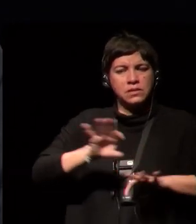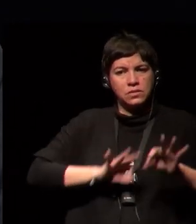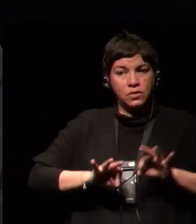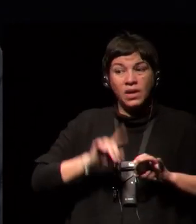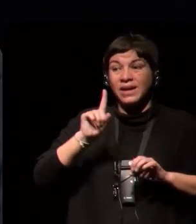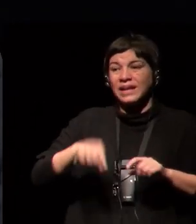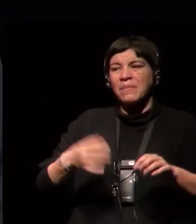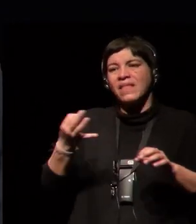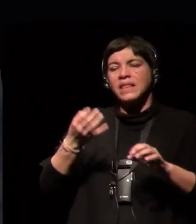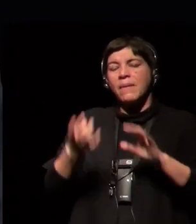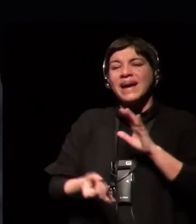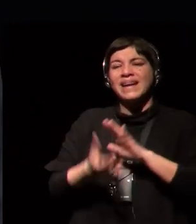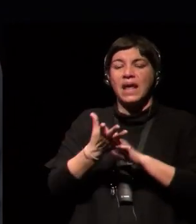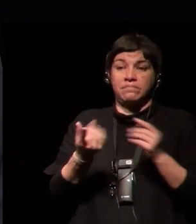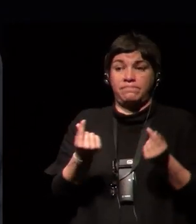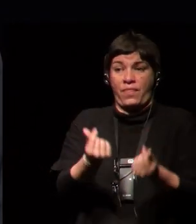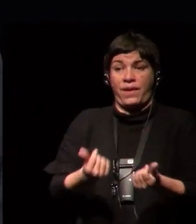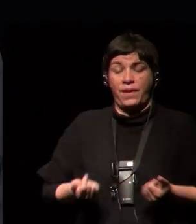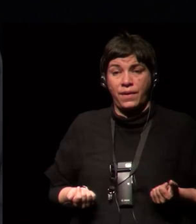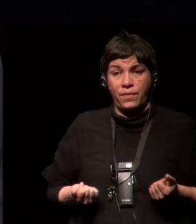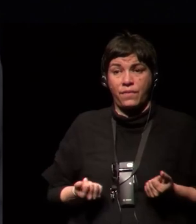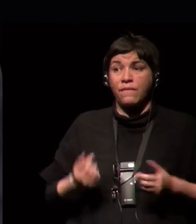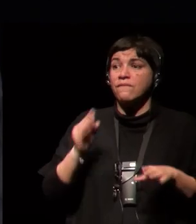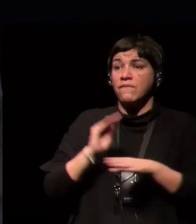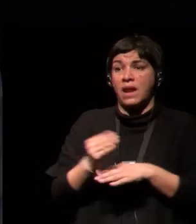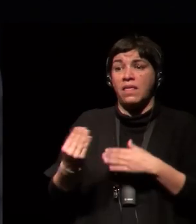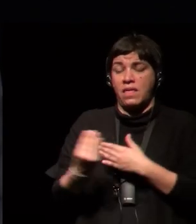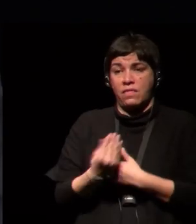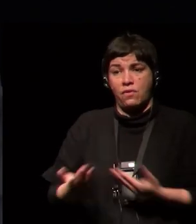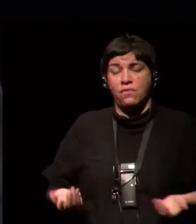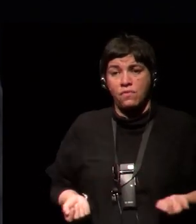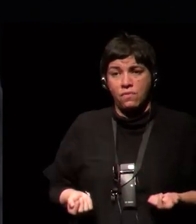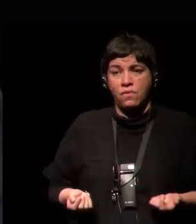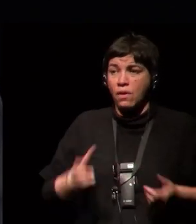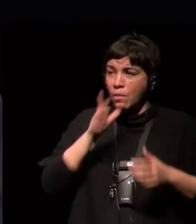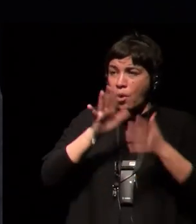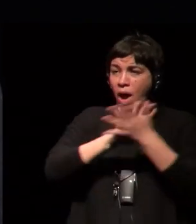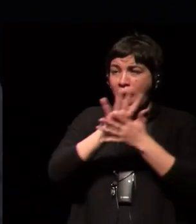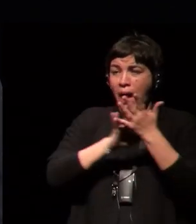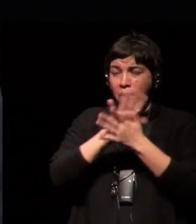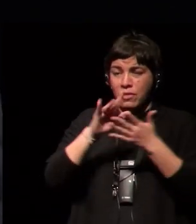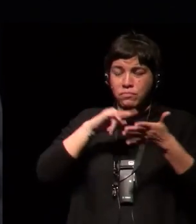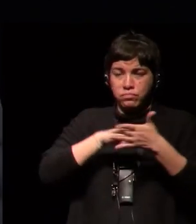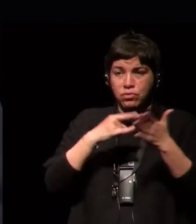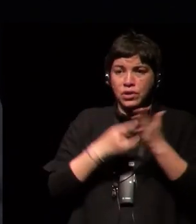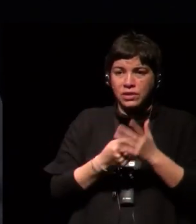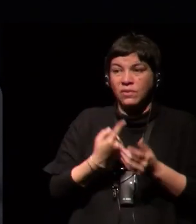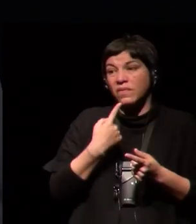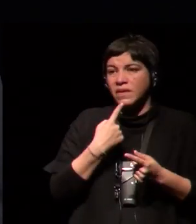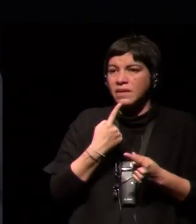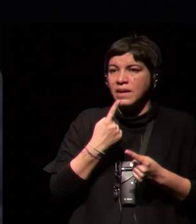es decir, final de financiación, porque estamos hablando de un proyecto que iba a costar $1,000,000 al año para ponerlo en marcha